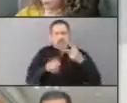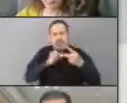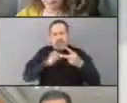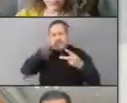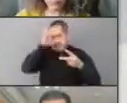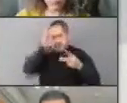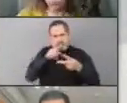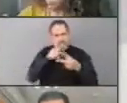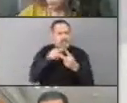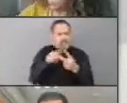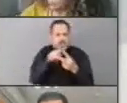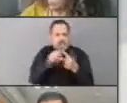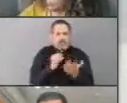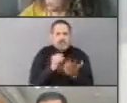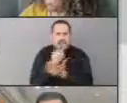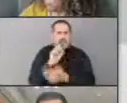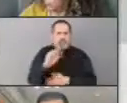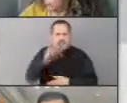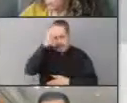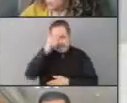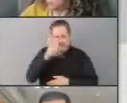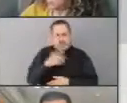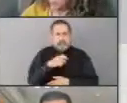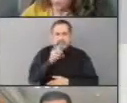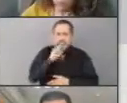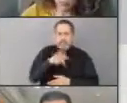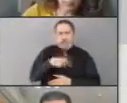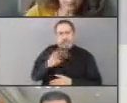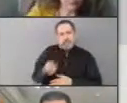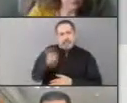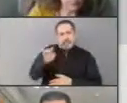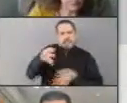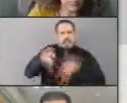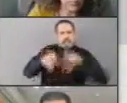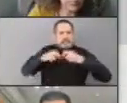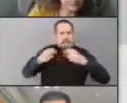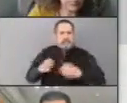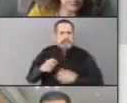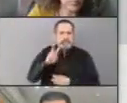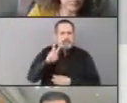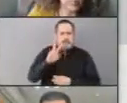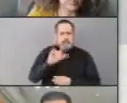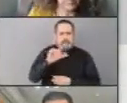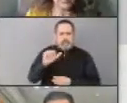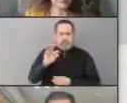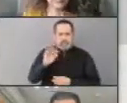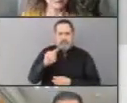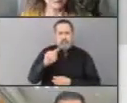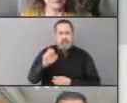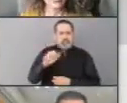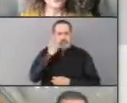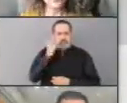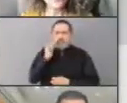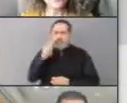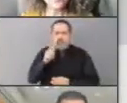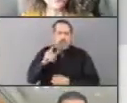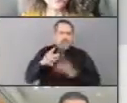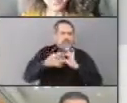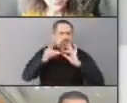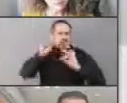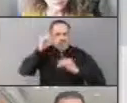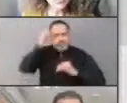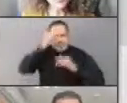con ambas consultas, perdón. Y le preguntaría a la magistrada Villafuerte si ella gusta hacer uso de la voz en estos